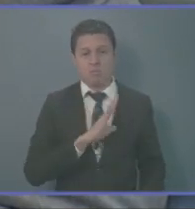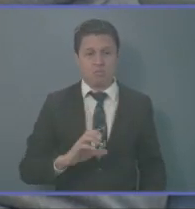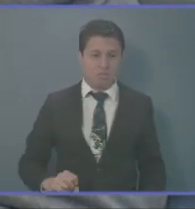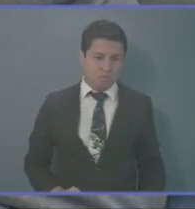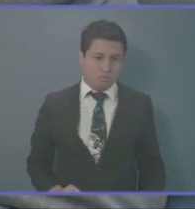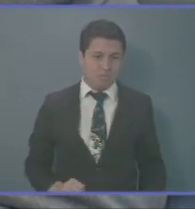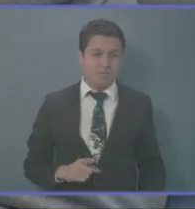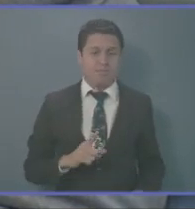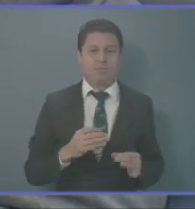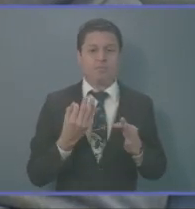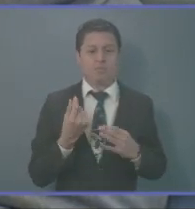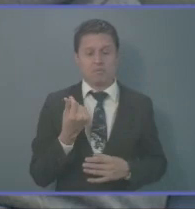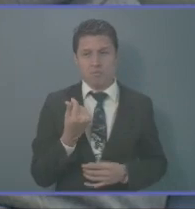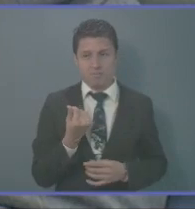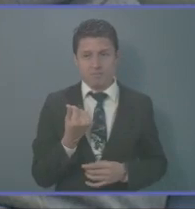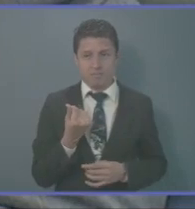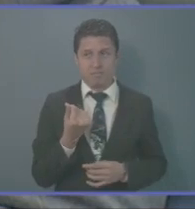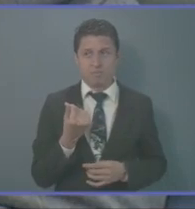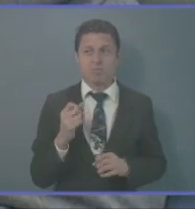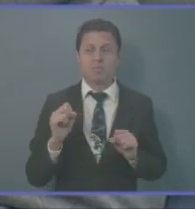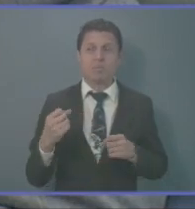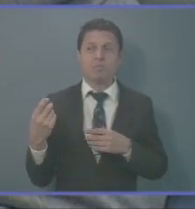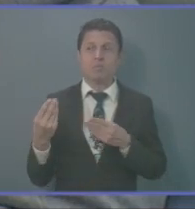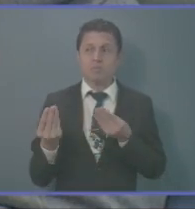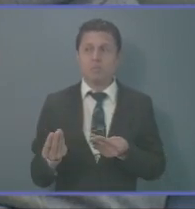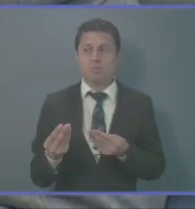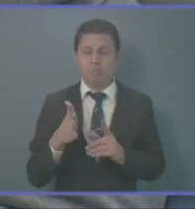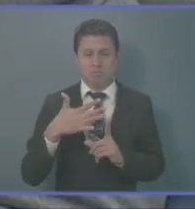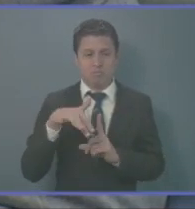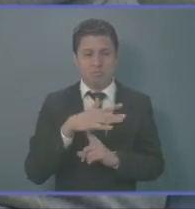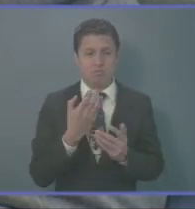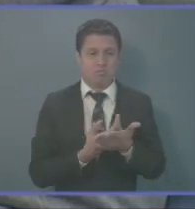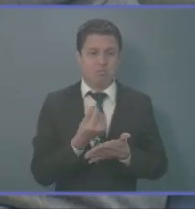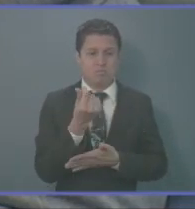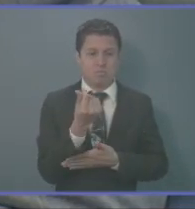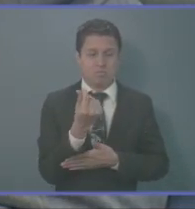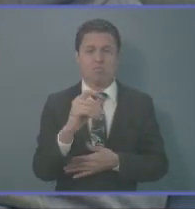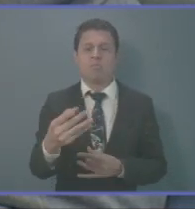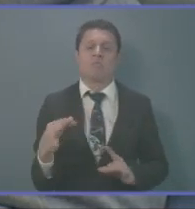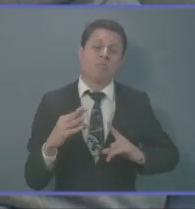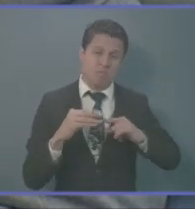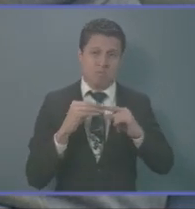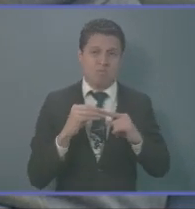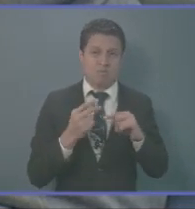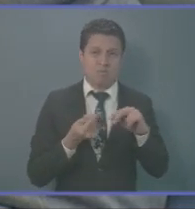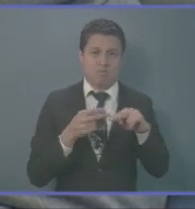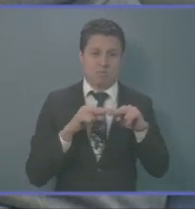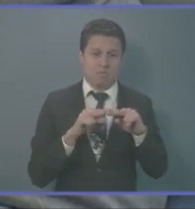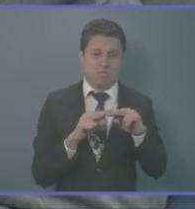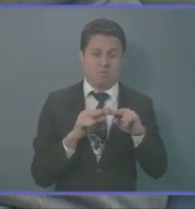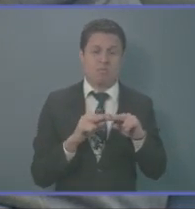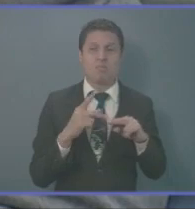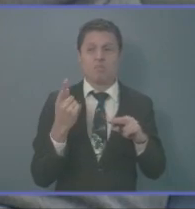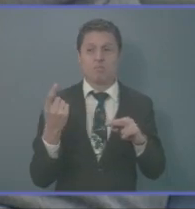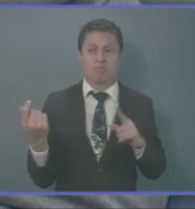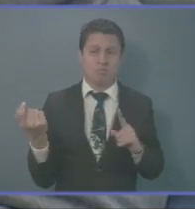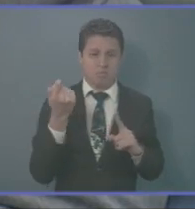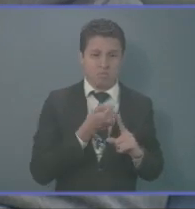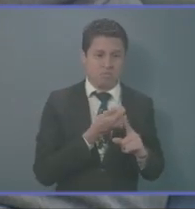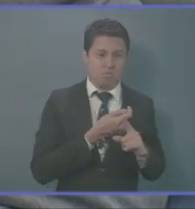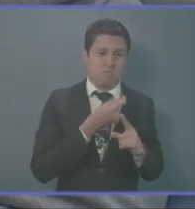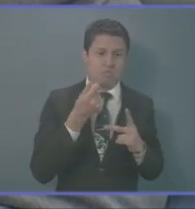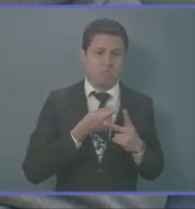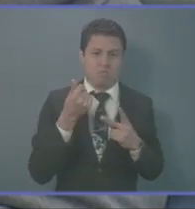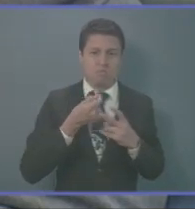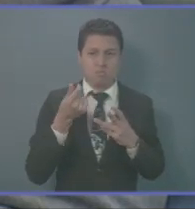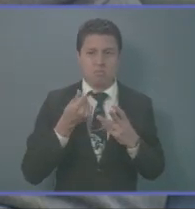a dicho fondo, son otorgadas en condiciones financieras concesionales y deberán ser reintegradas al